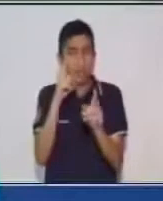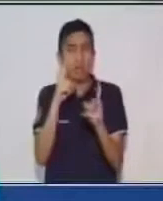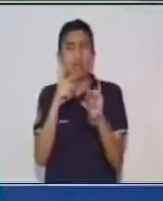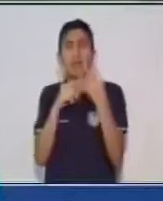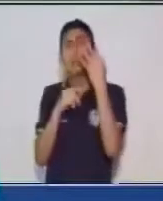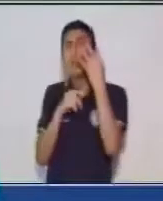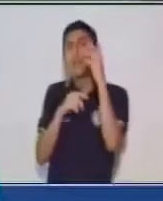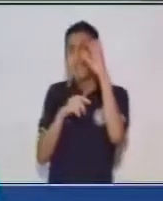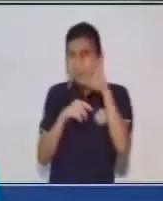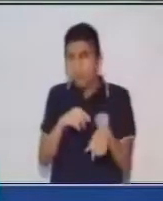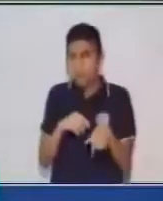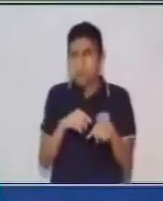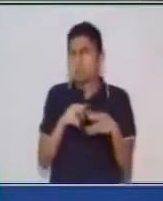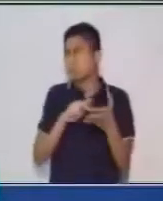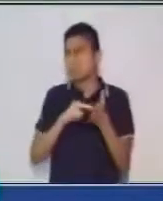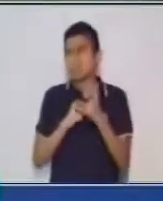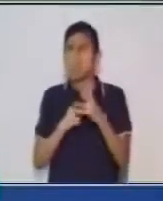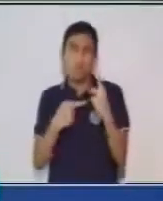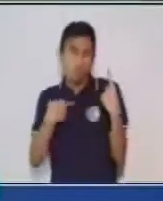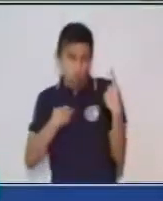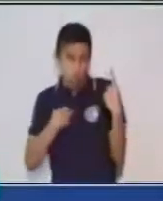tercera persona?